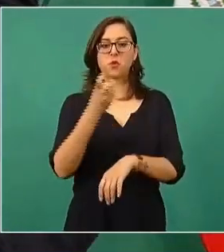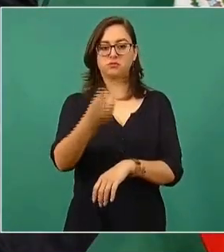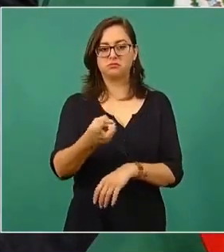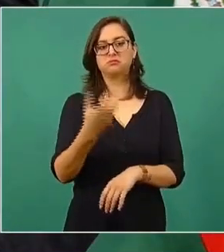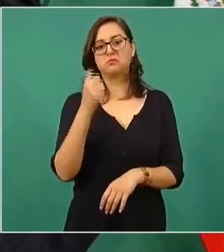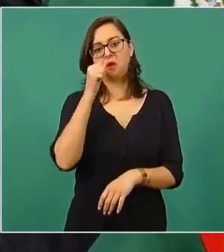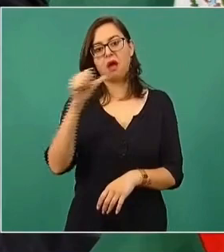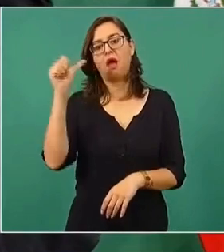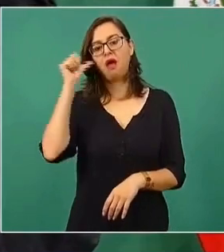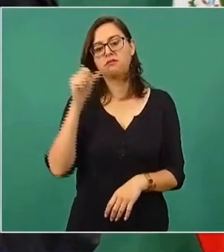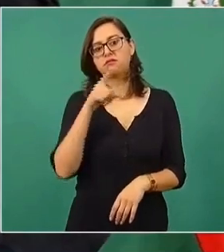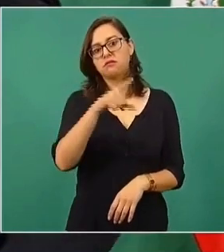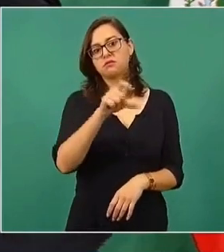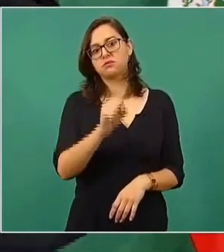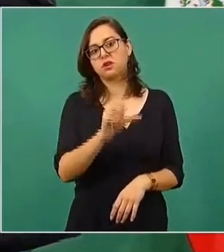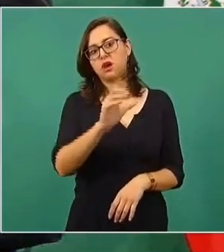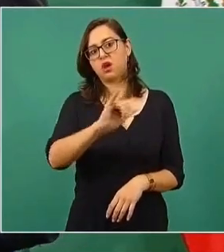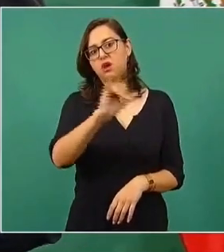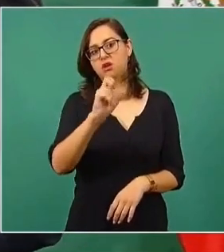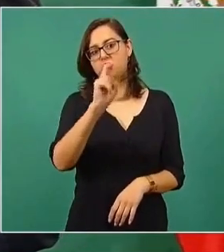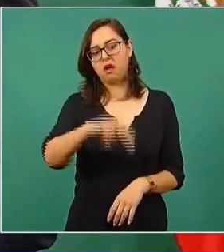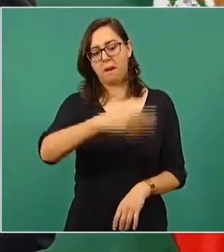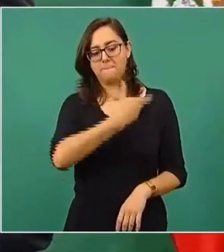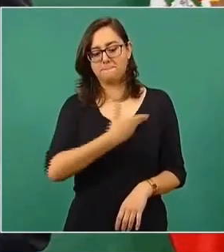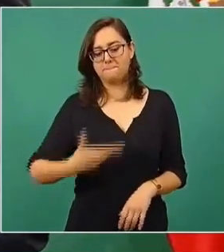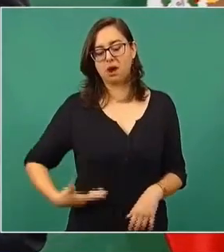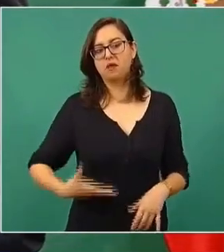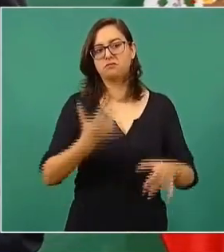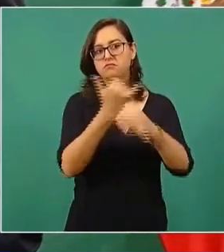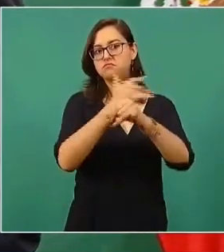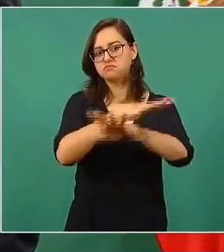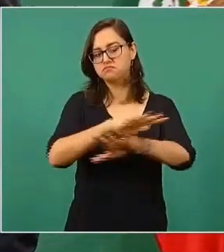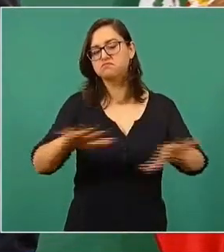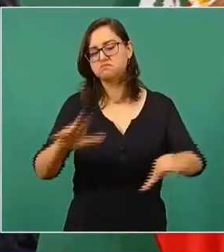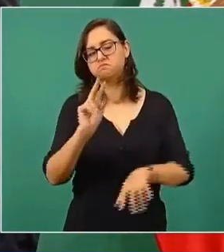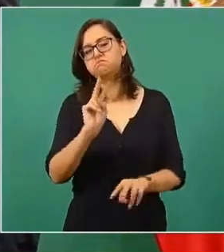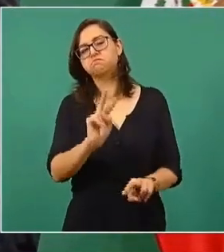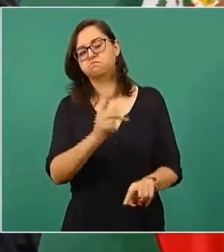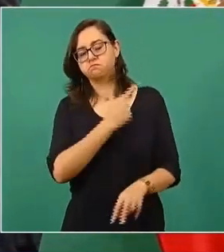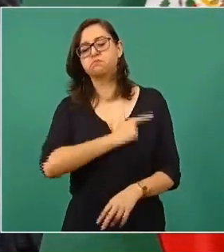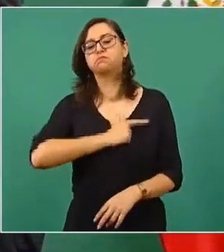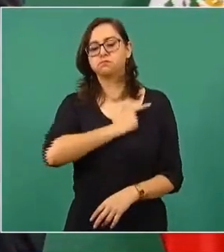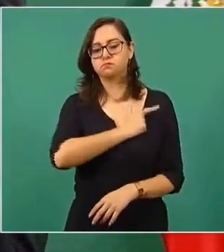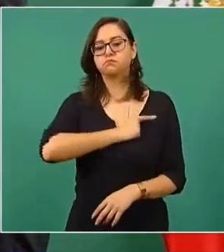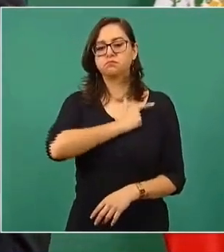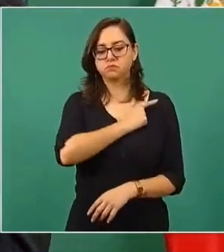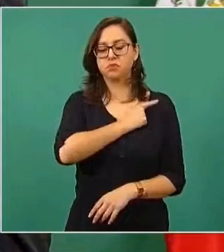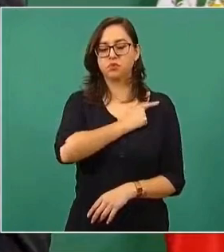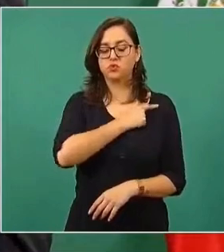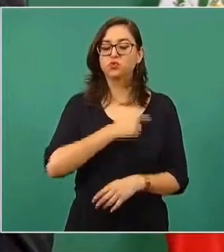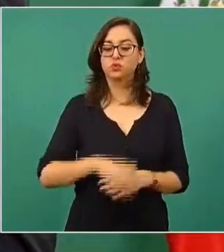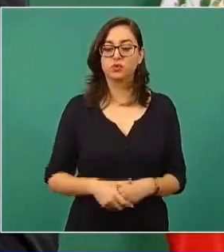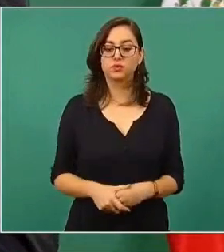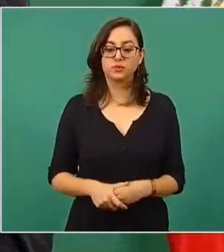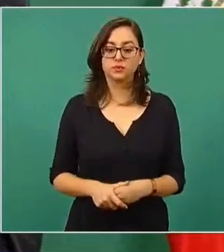informe del presidente de la Suprema Corte y ojalá